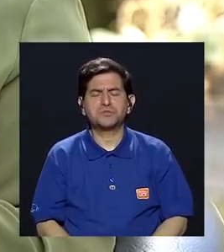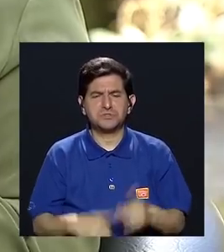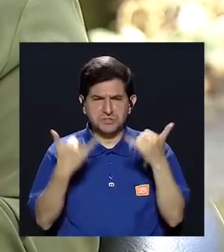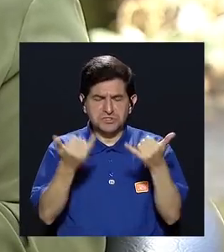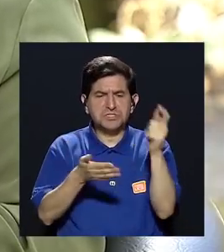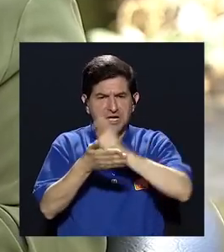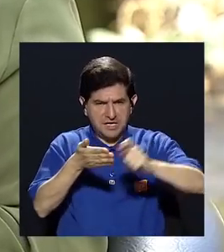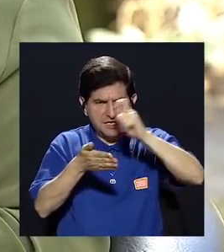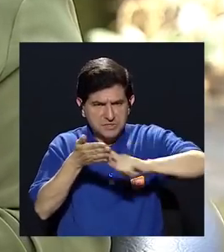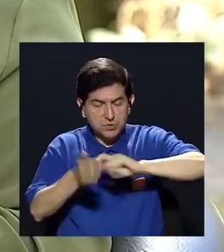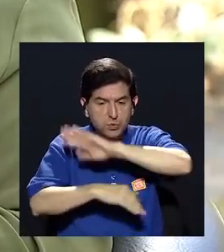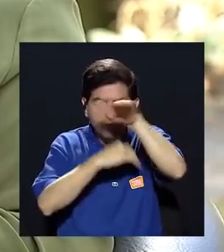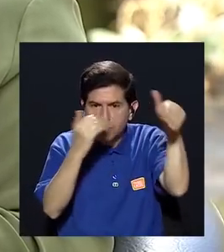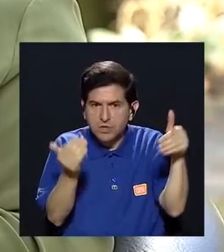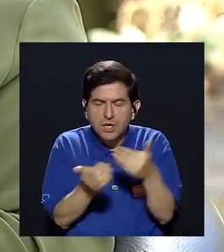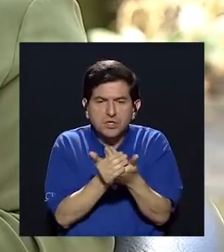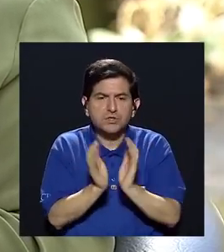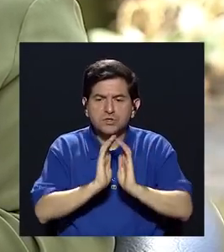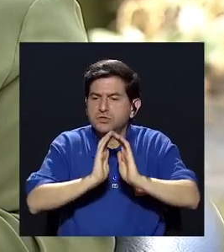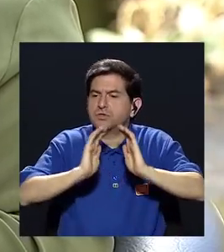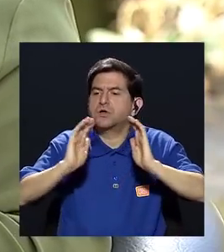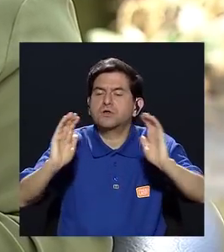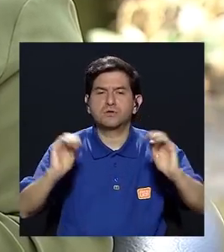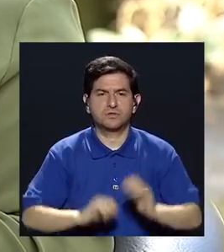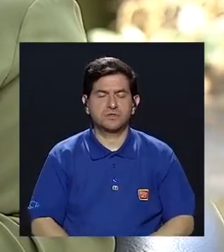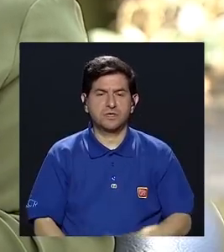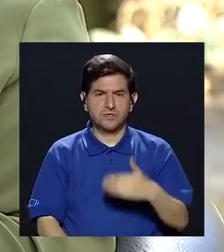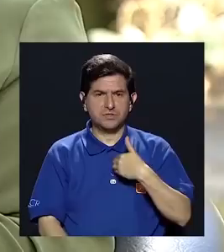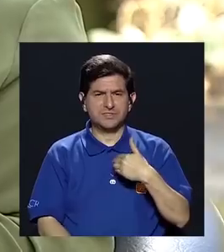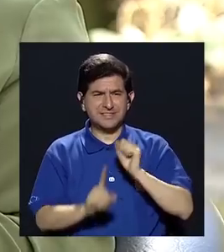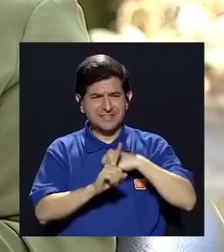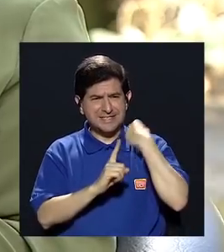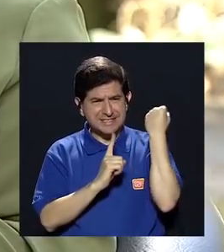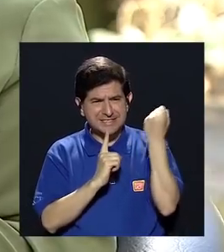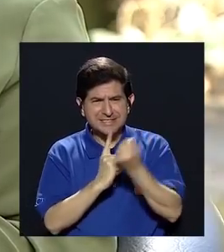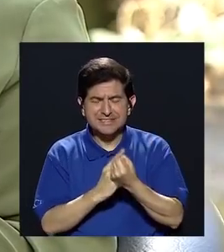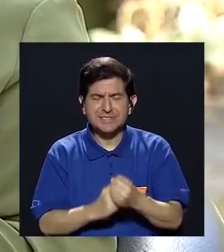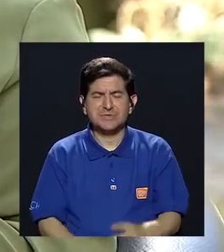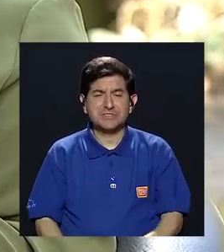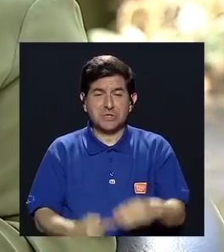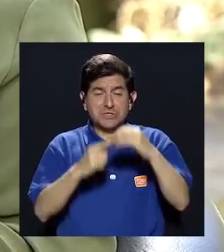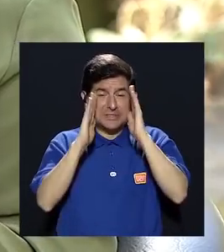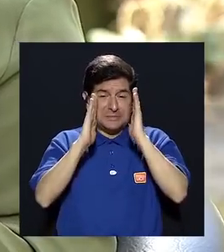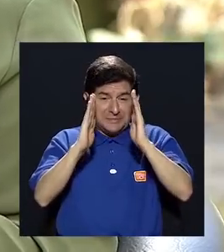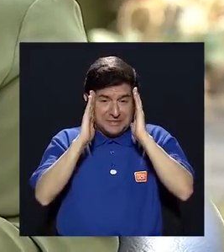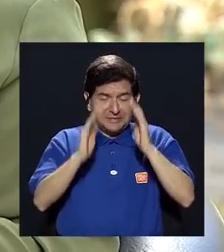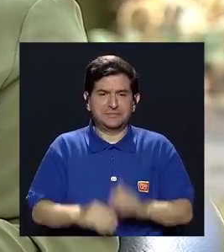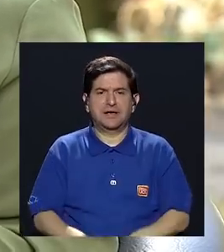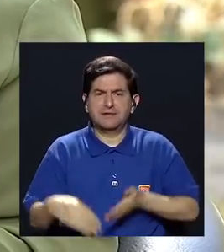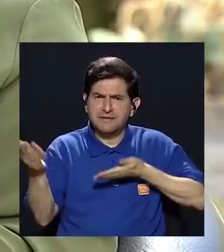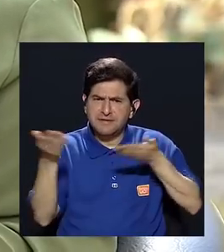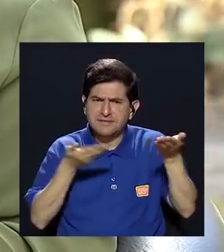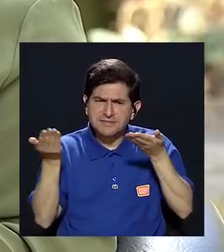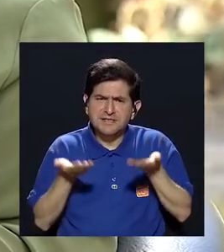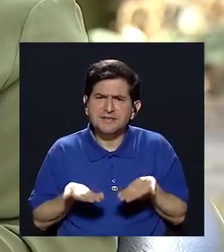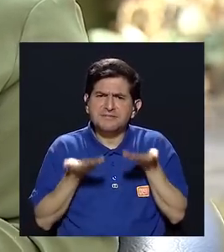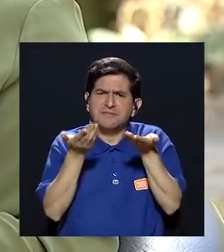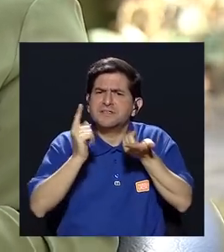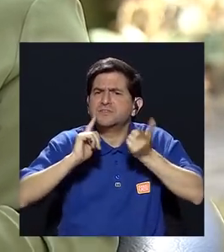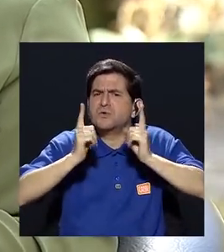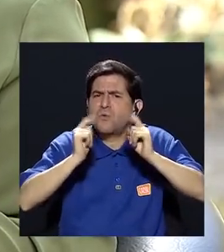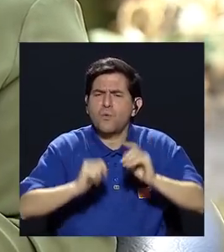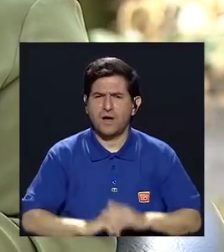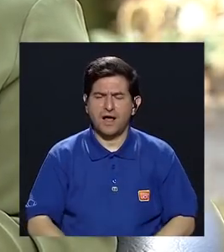escolar. Todos son niños que tienen una condición de prioridad. Entonces, ¿cuáles son los servicios que